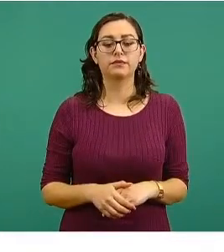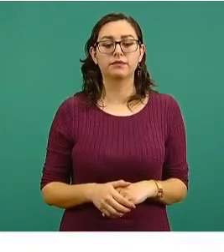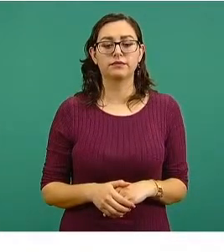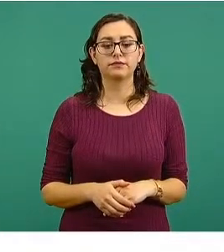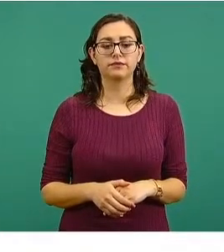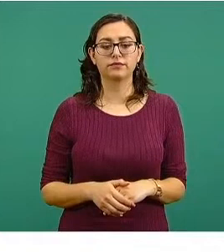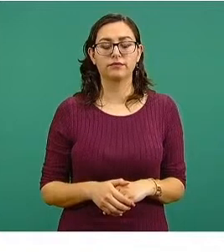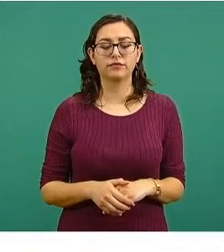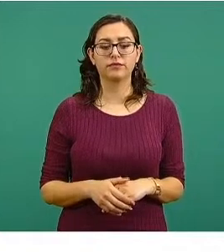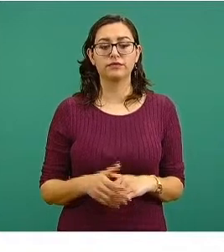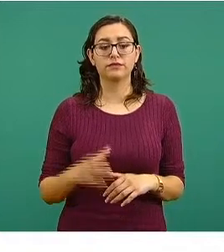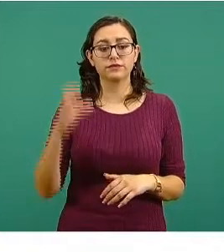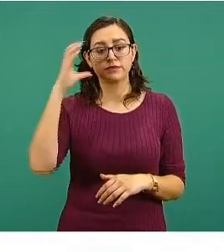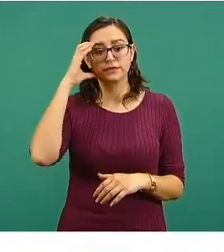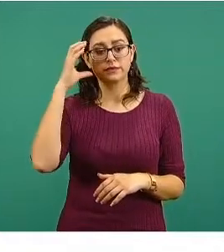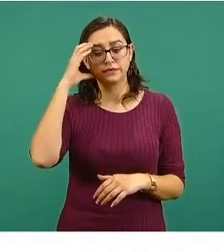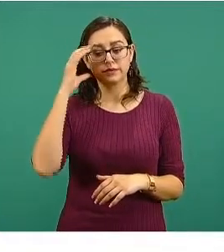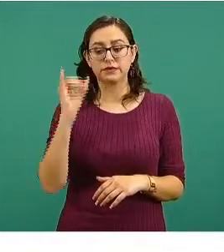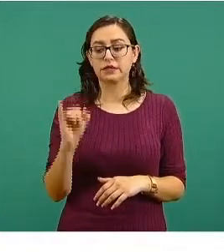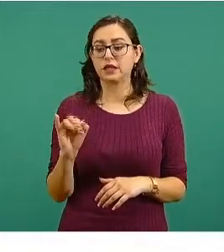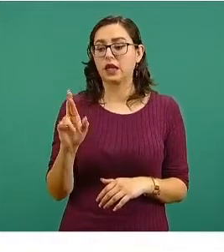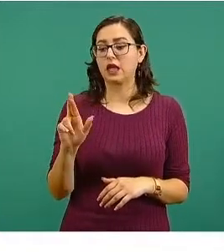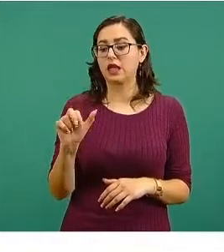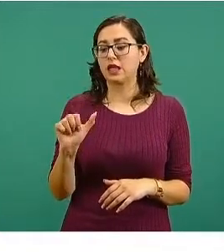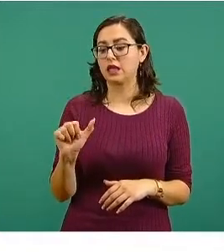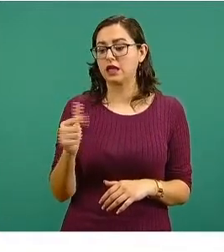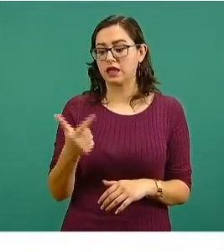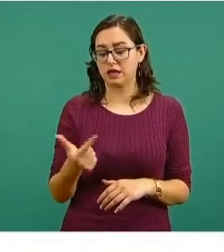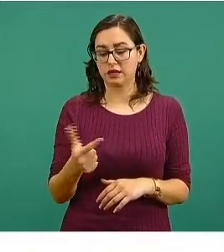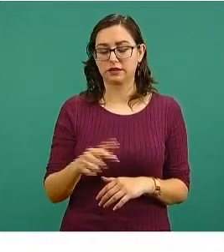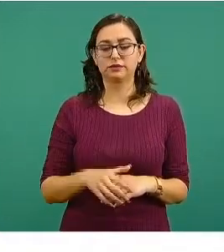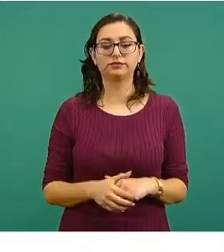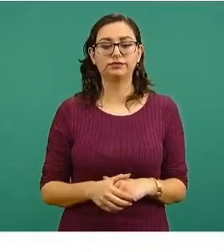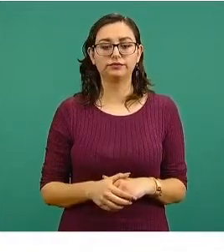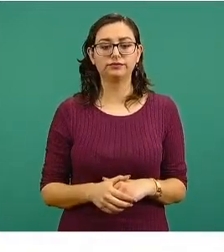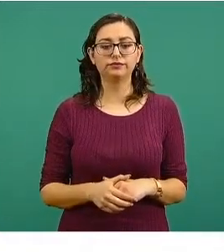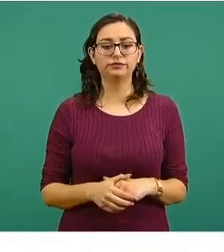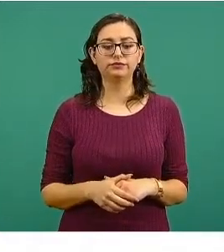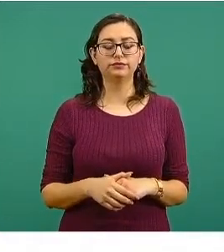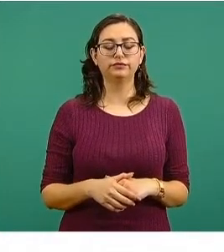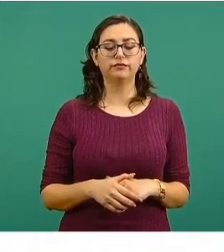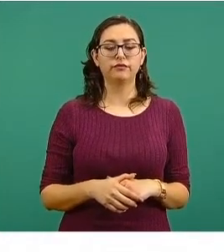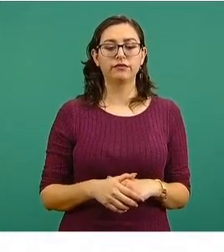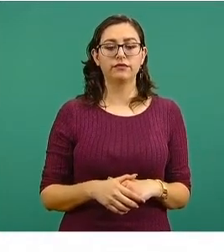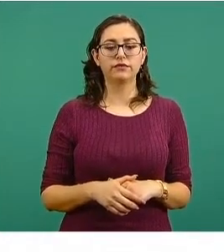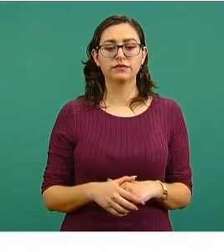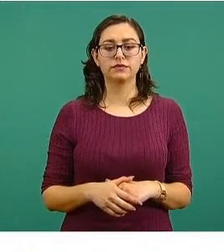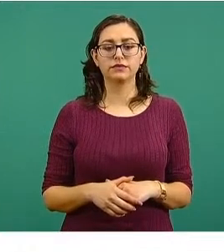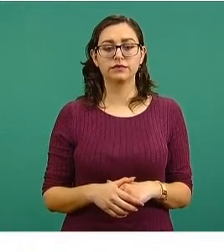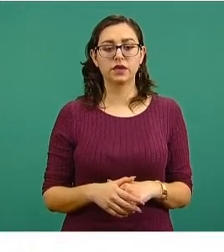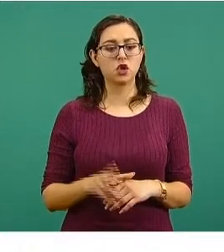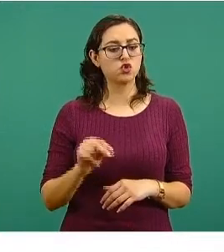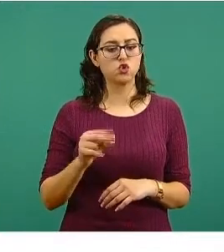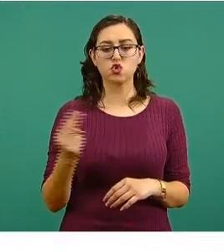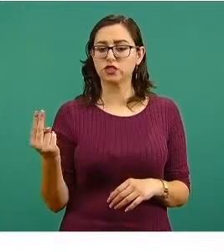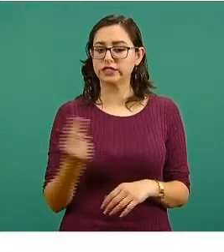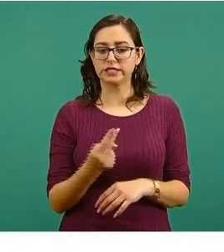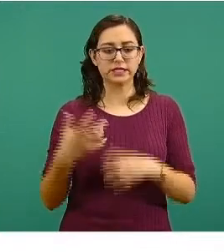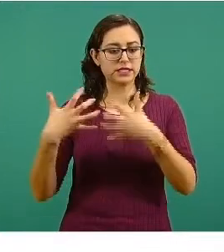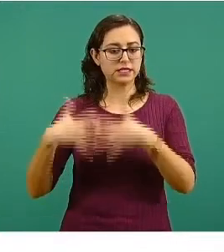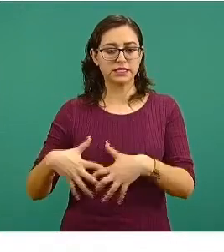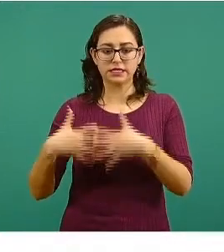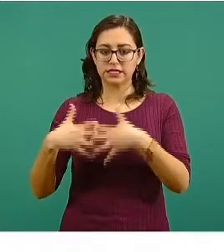hospitalaria sobre camas para atención general, infección respiratoria aguda grave que no requiere